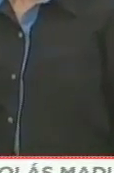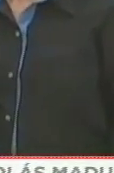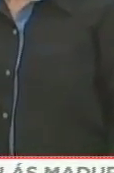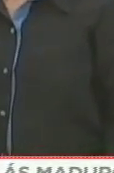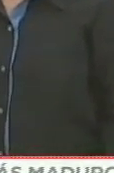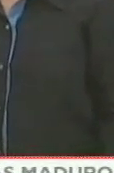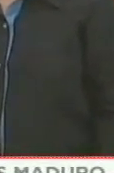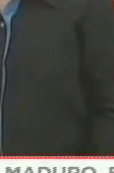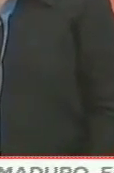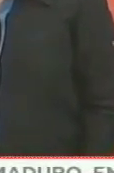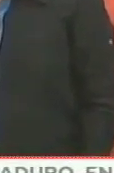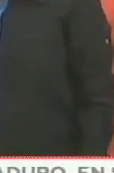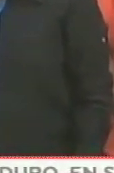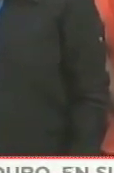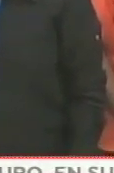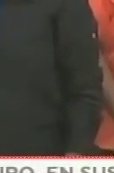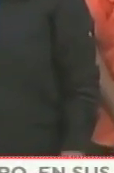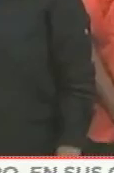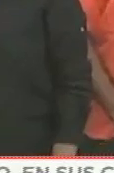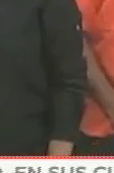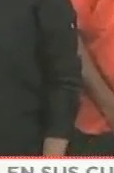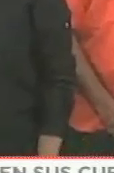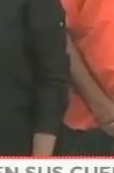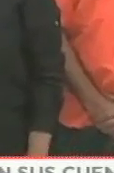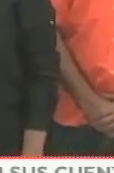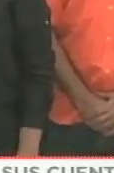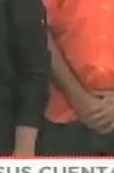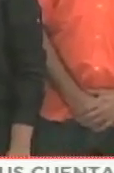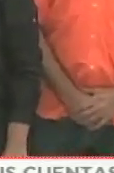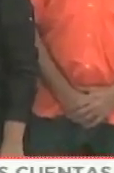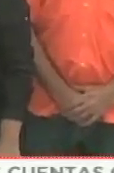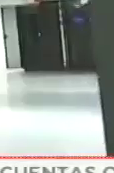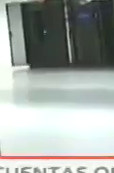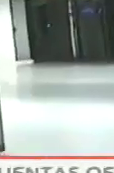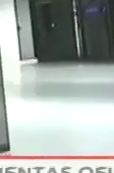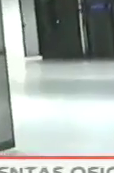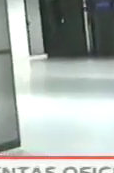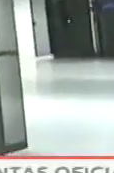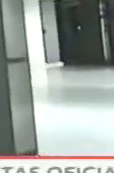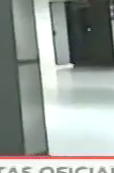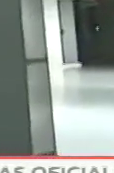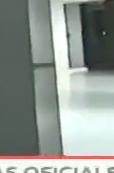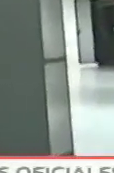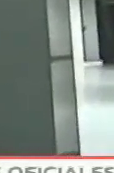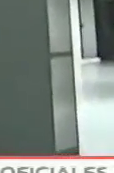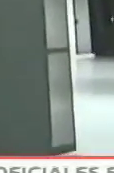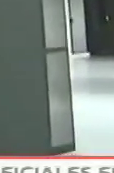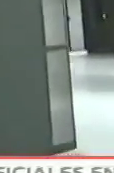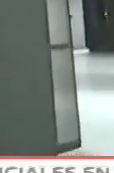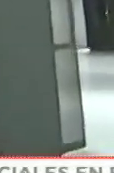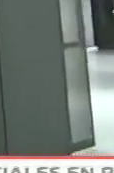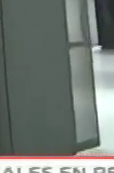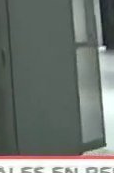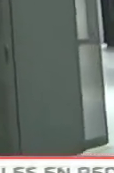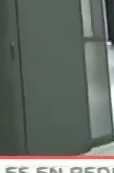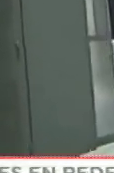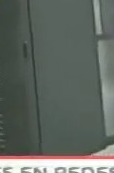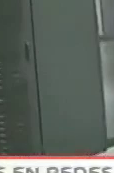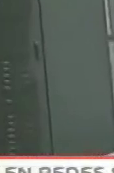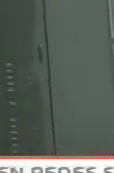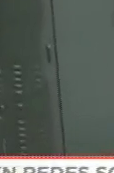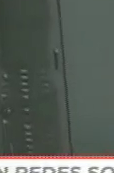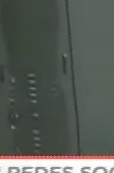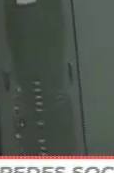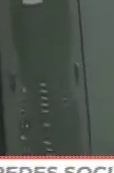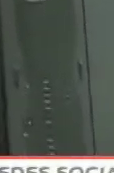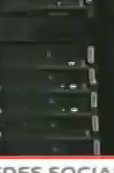a todas. Muchas gracias, presidente. Muchas gracias, ministra, por la oportunidad de mostrarle esto que tanto nos enorgullece al país. Señor presidente,